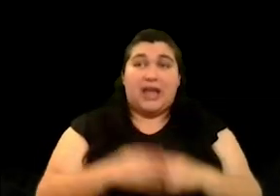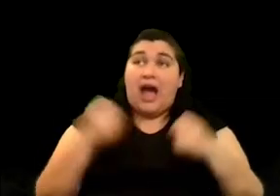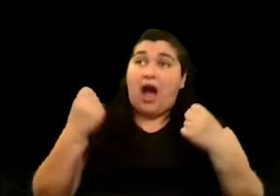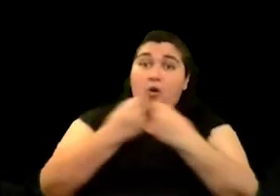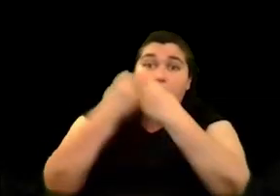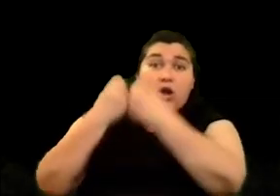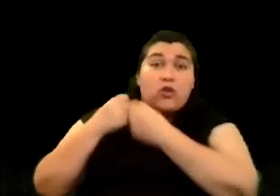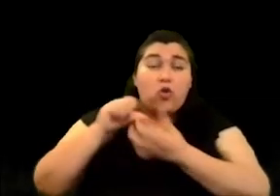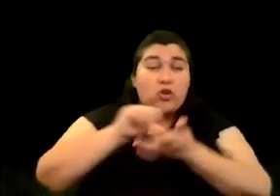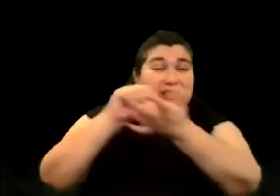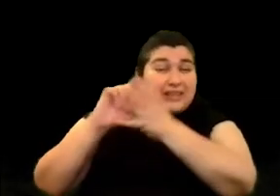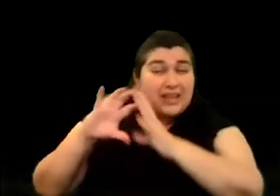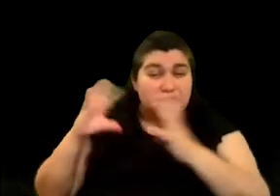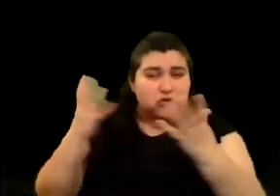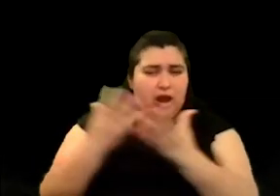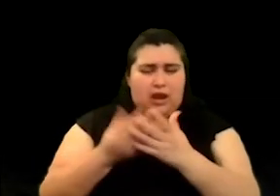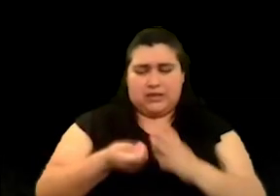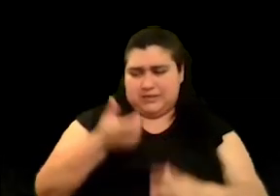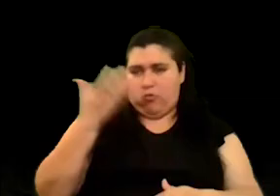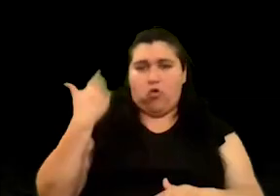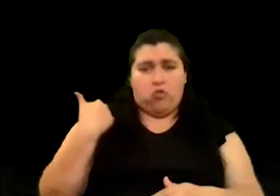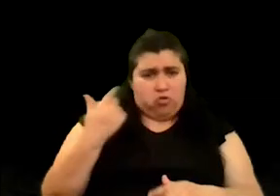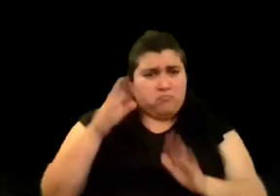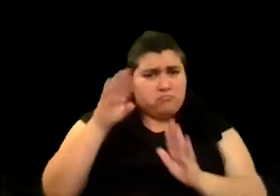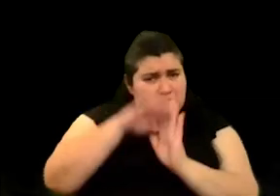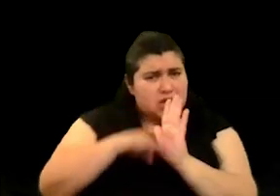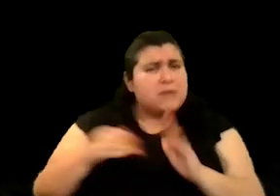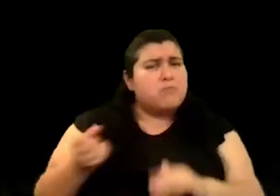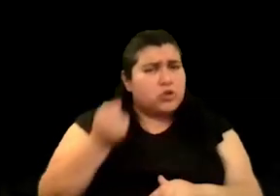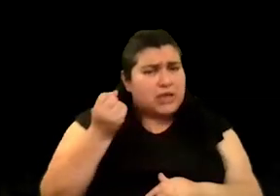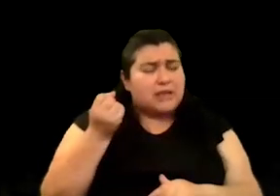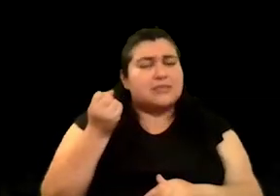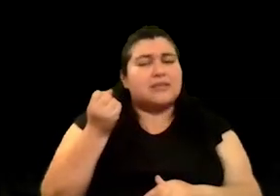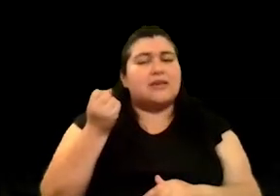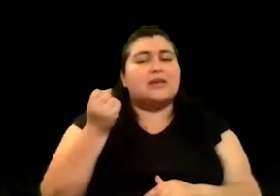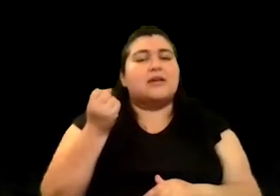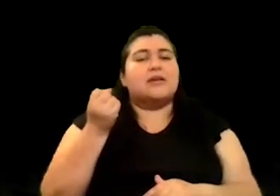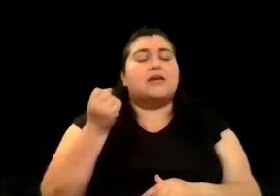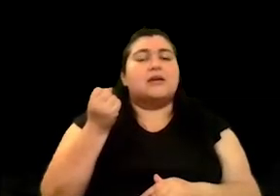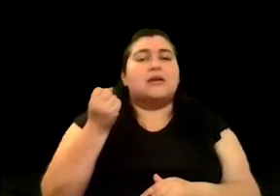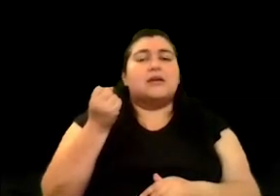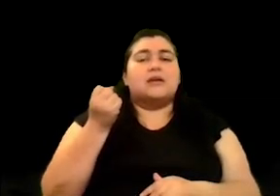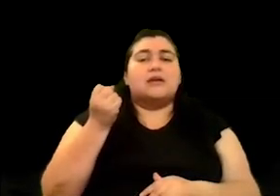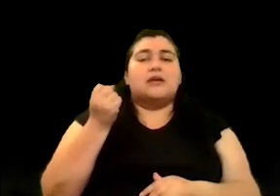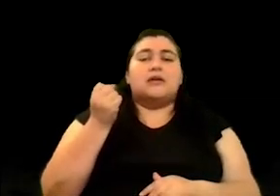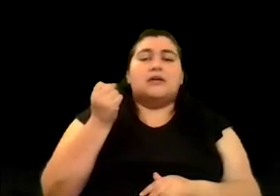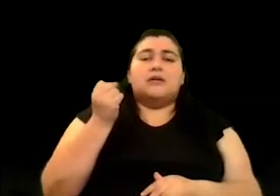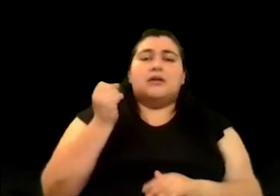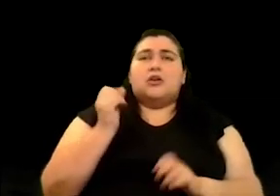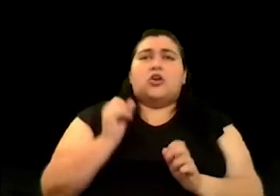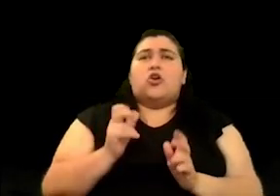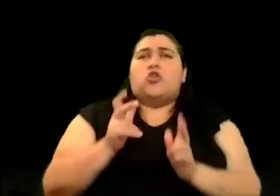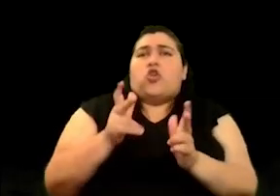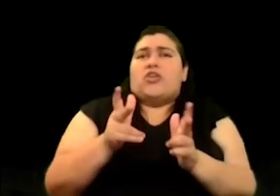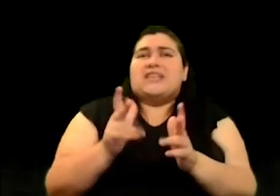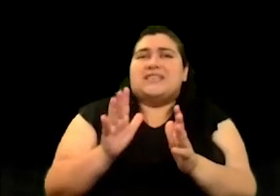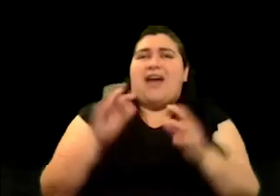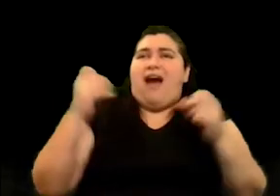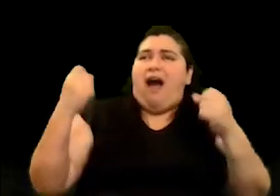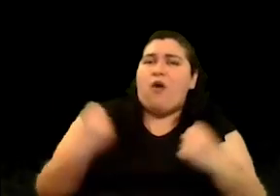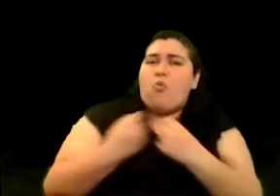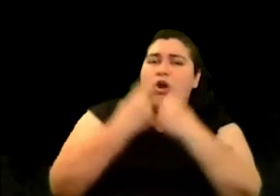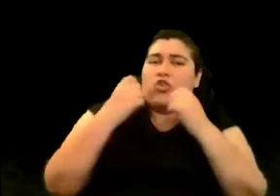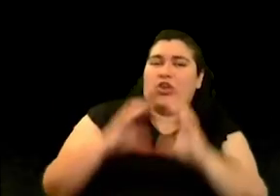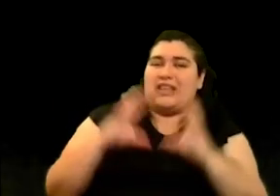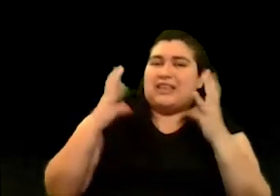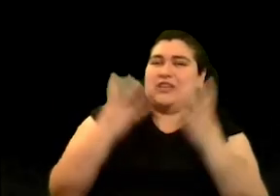poco, vamos a ver lo importante de esto, no decían que el tratado internacional, una de las funciones